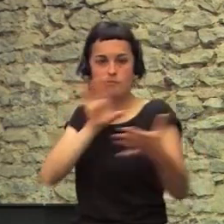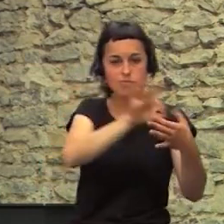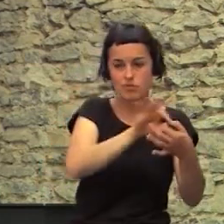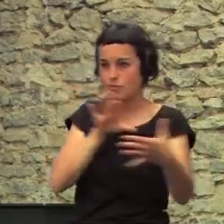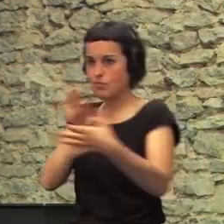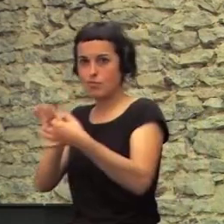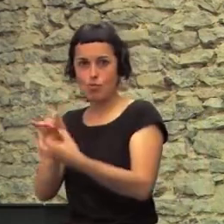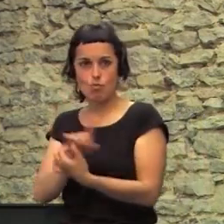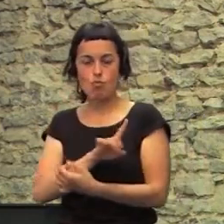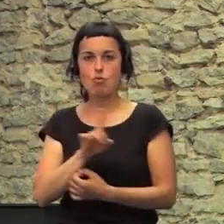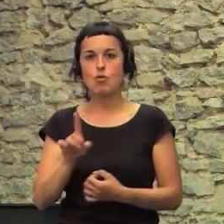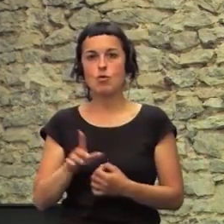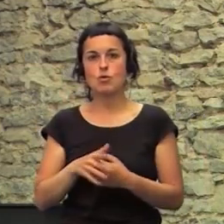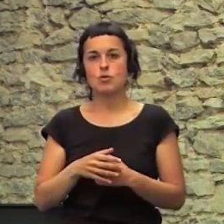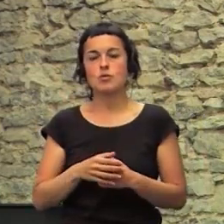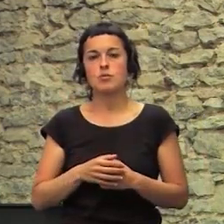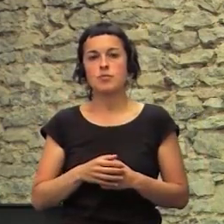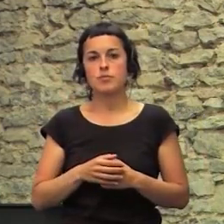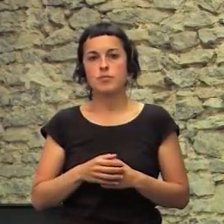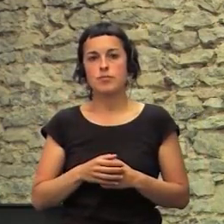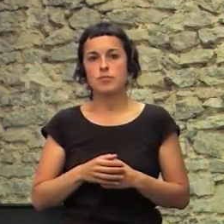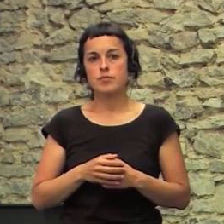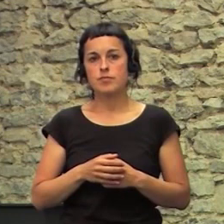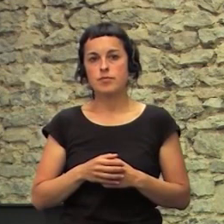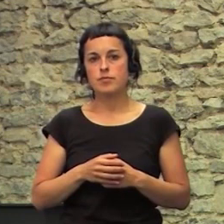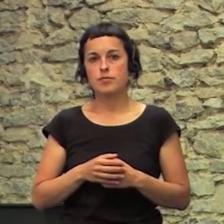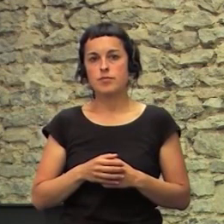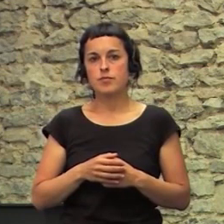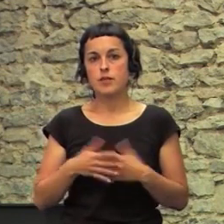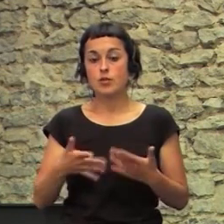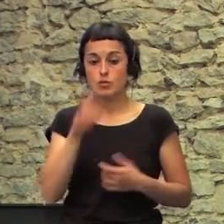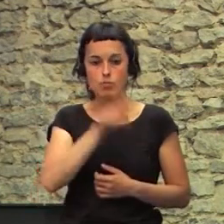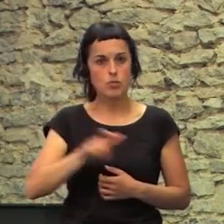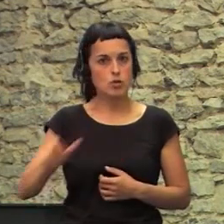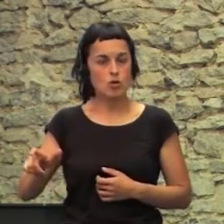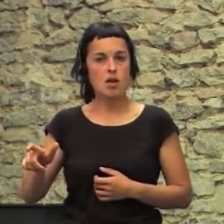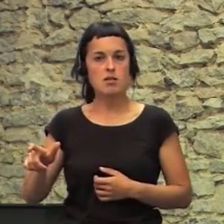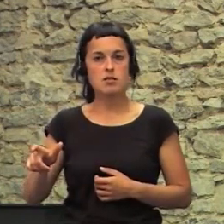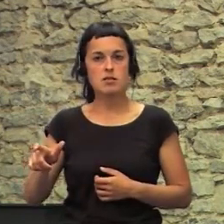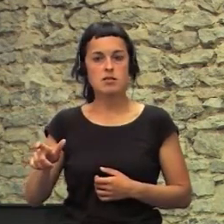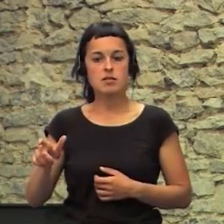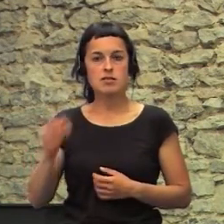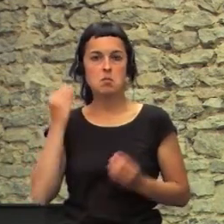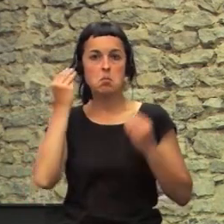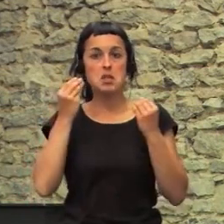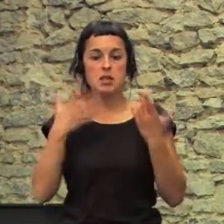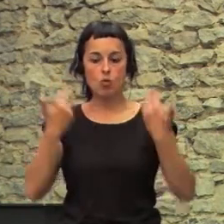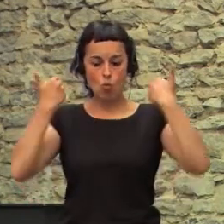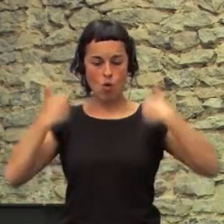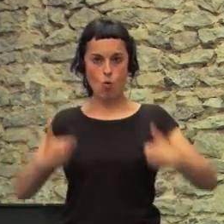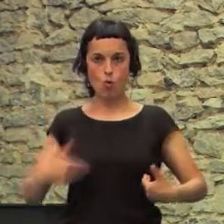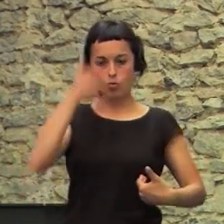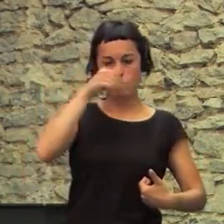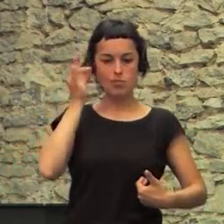cuerpo femenino. Entonces, muchas personas se creen que el hecho de tener un cuerpo intersexual pues también supone tener